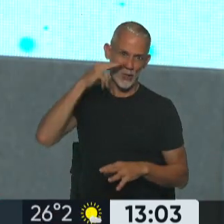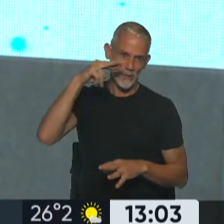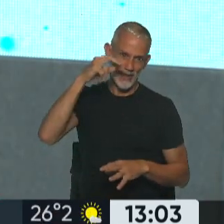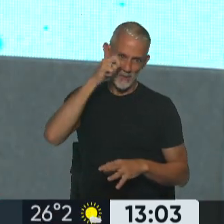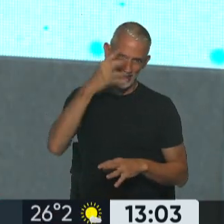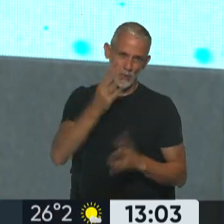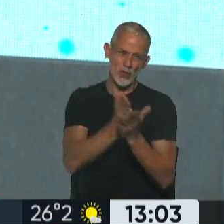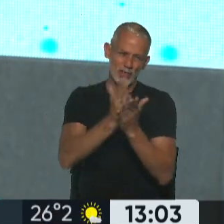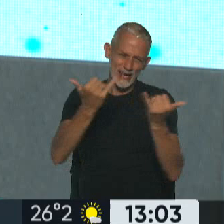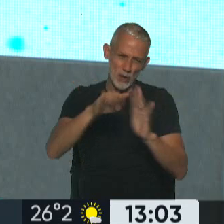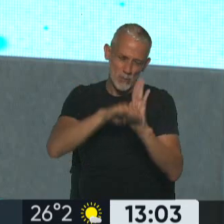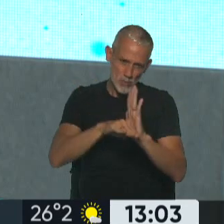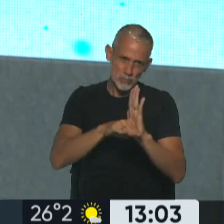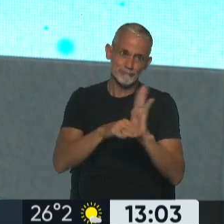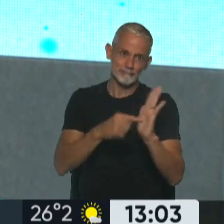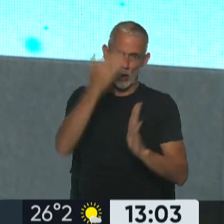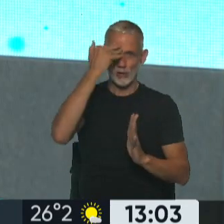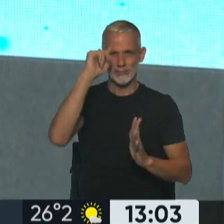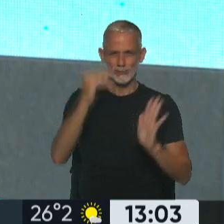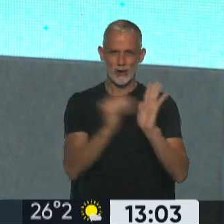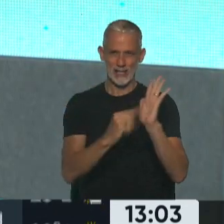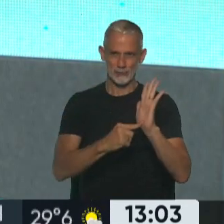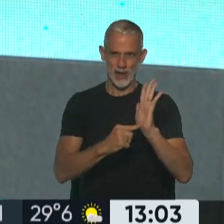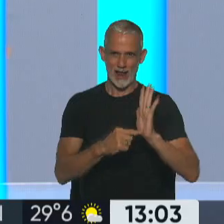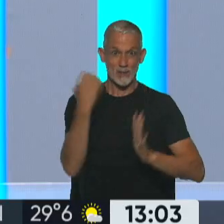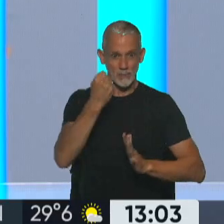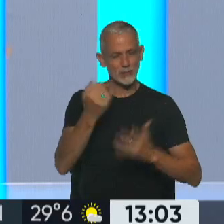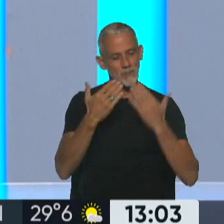de todos estos derechos contemplados, entre otras cosas, en la Constitución es más que importante. Gracias.